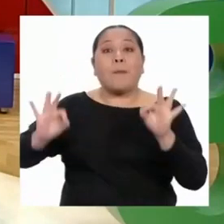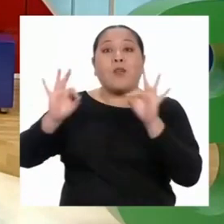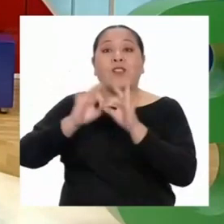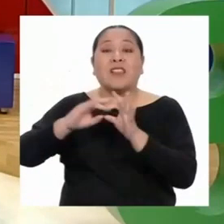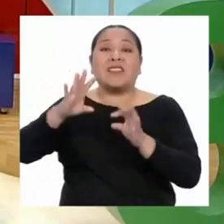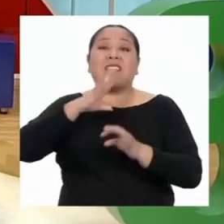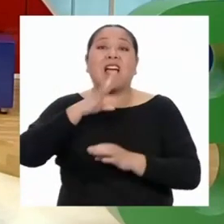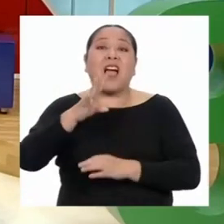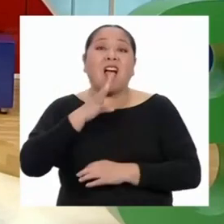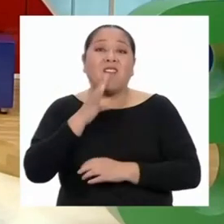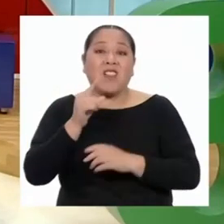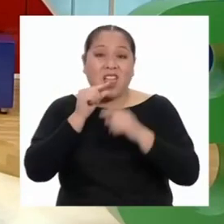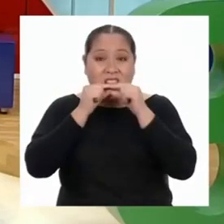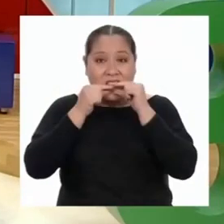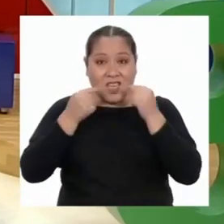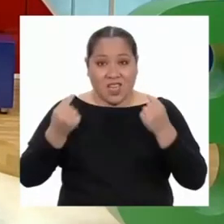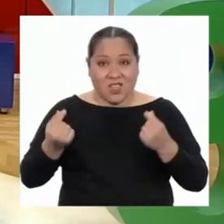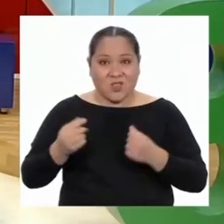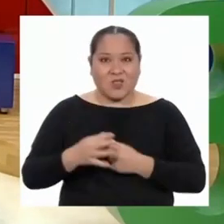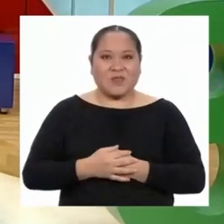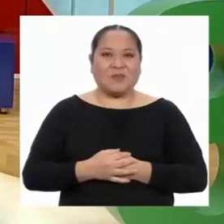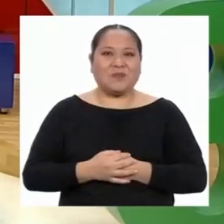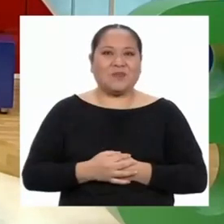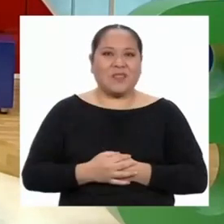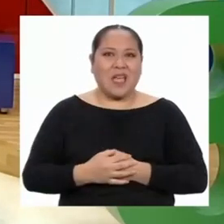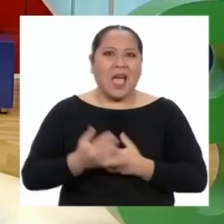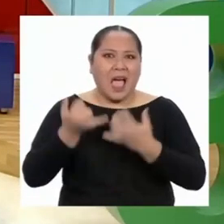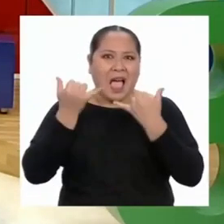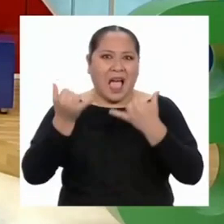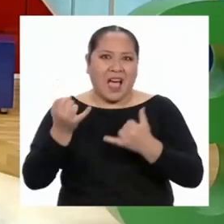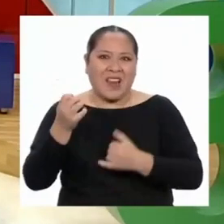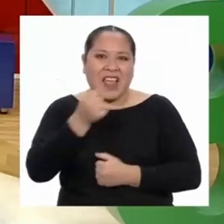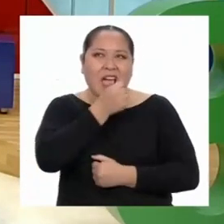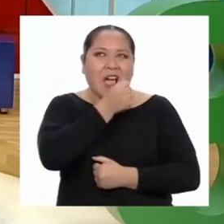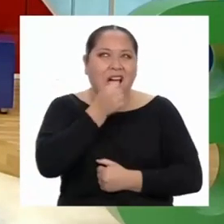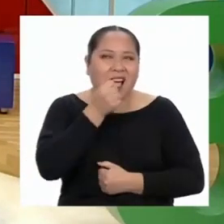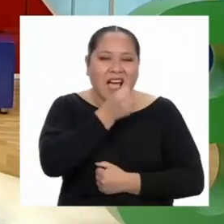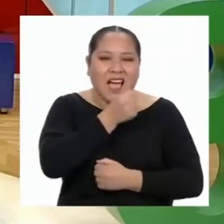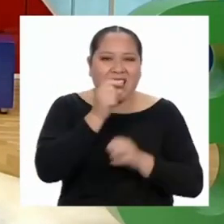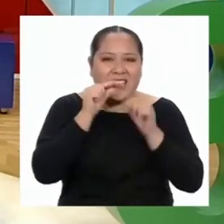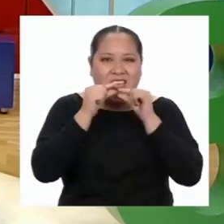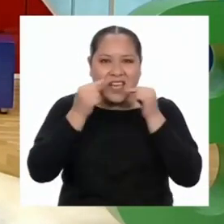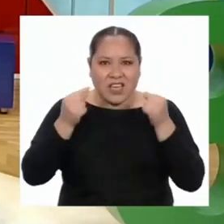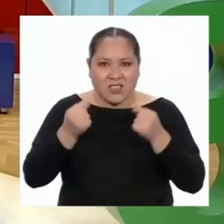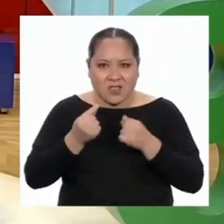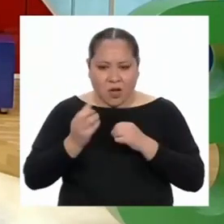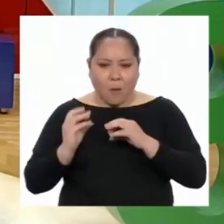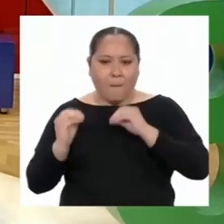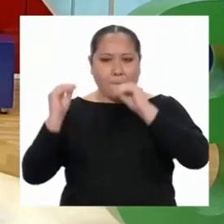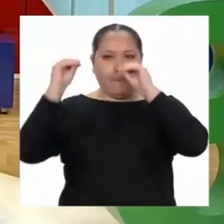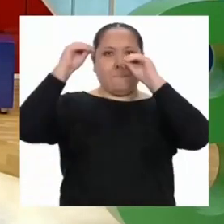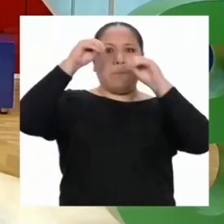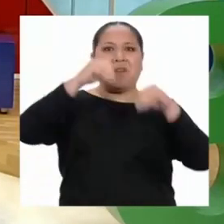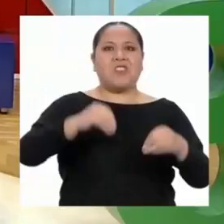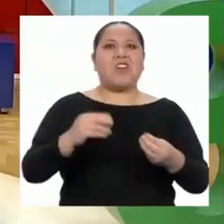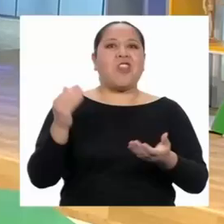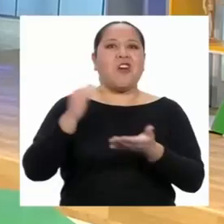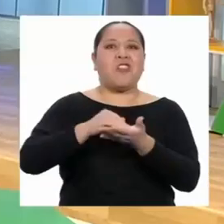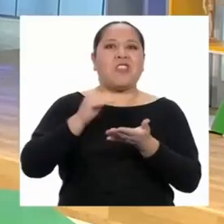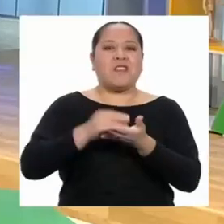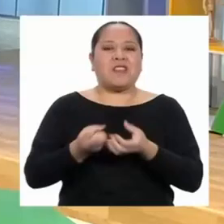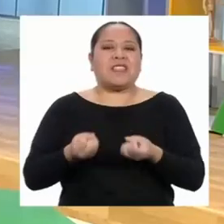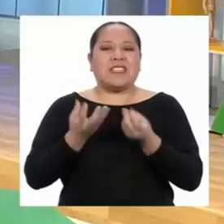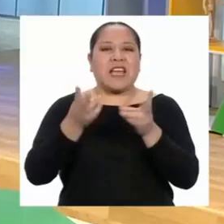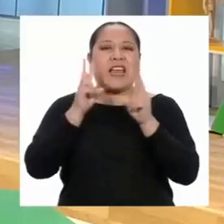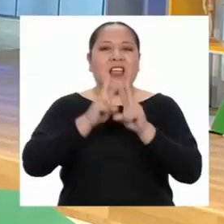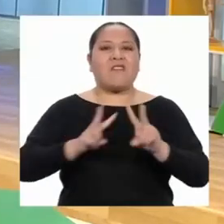lengua materna. Y ahora ella canta en quechua, porque quiere revalorizar esta lengua.